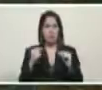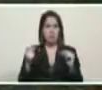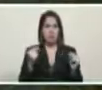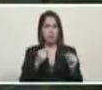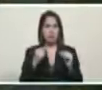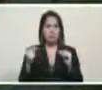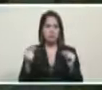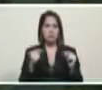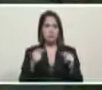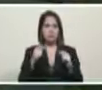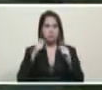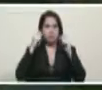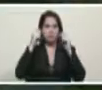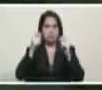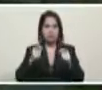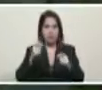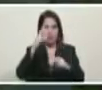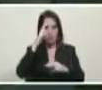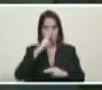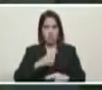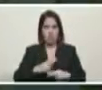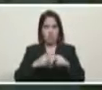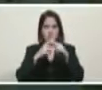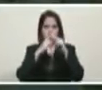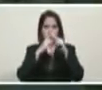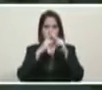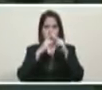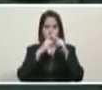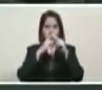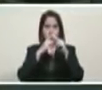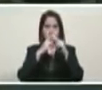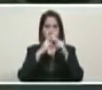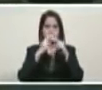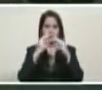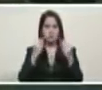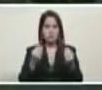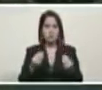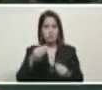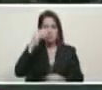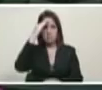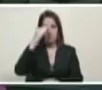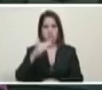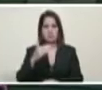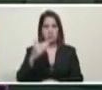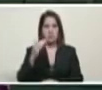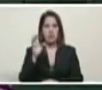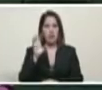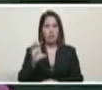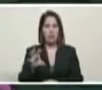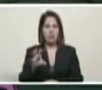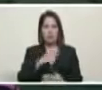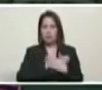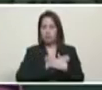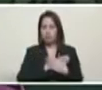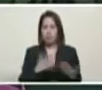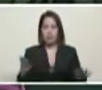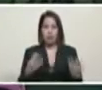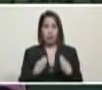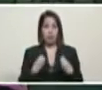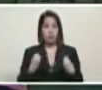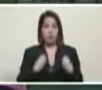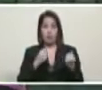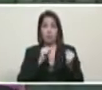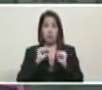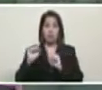este reconocimiento, en esta condecoración a estos militares de nuestra patria que han dado la vida por la defensa